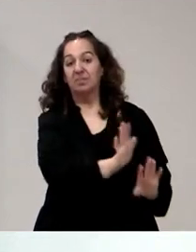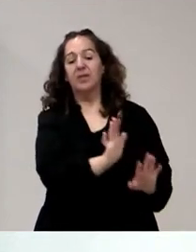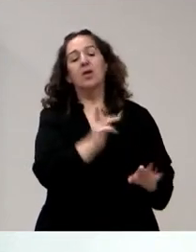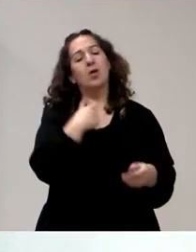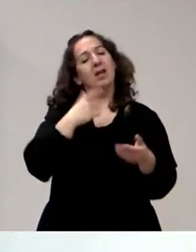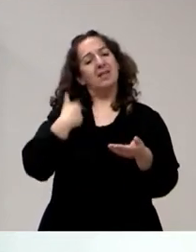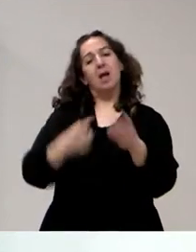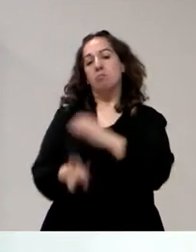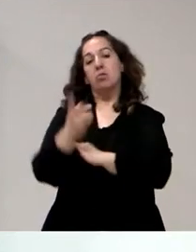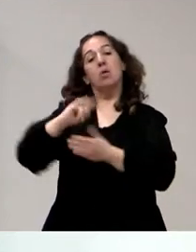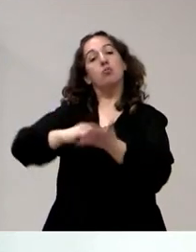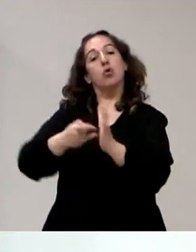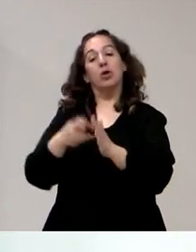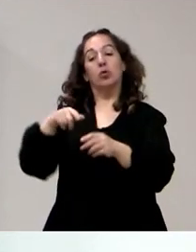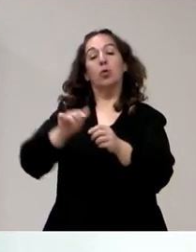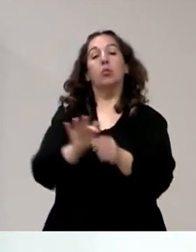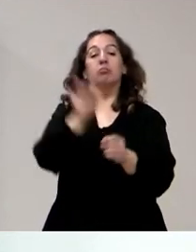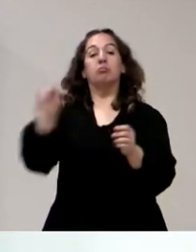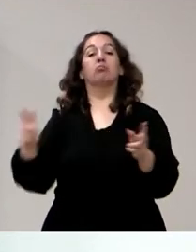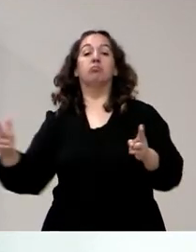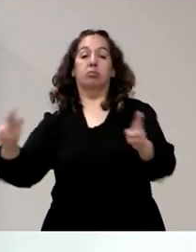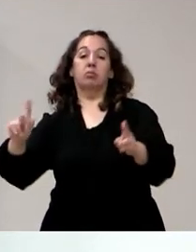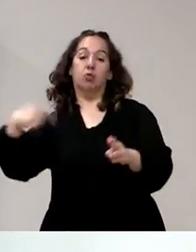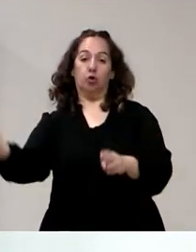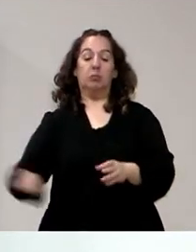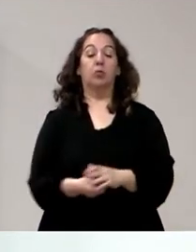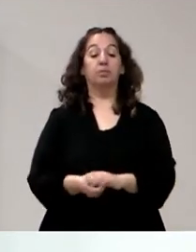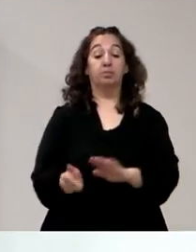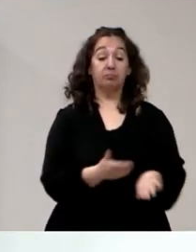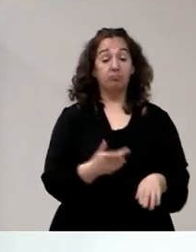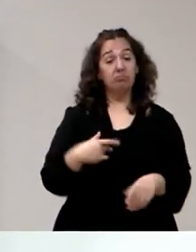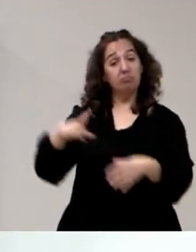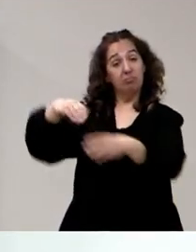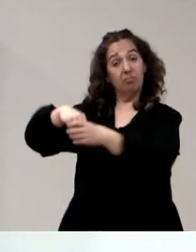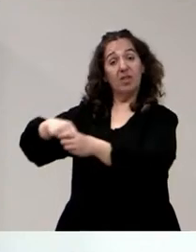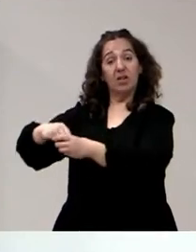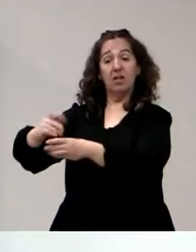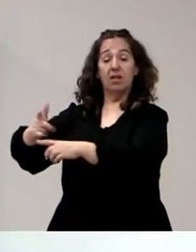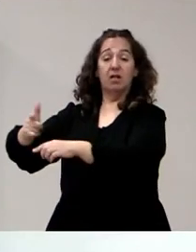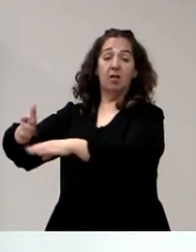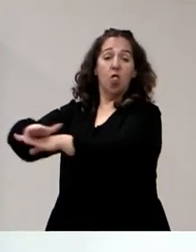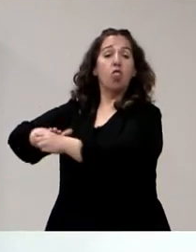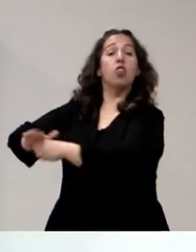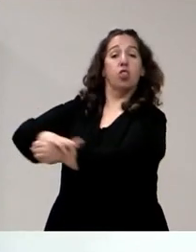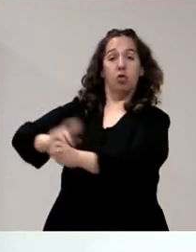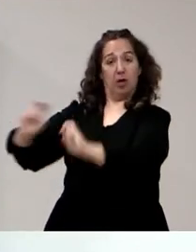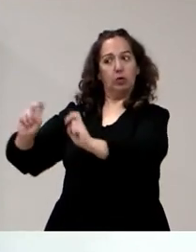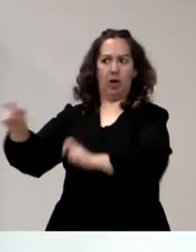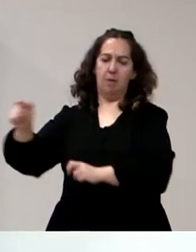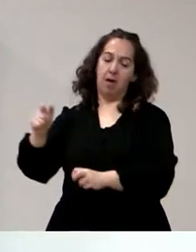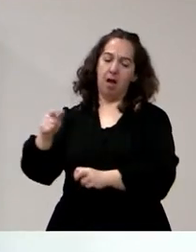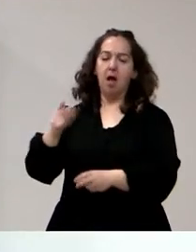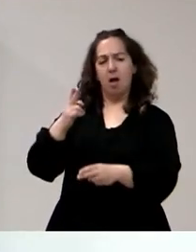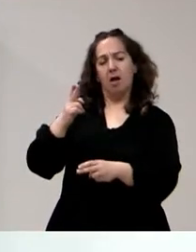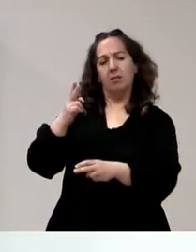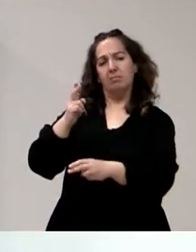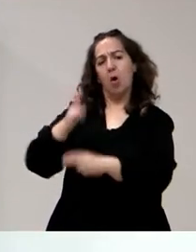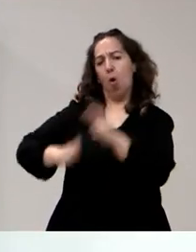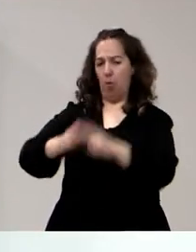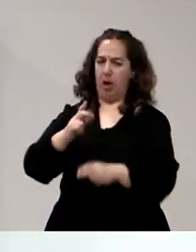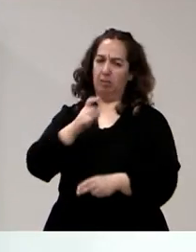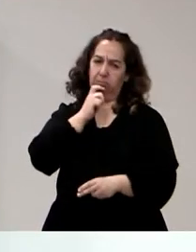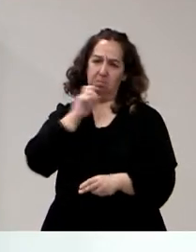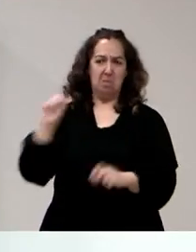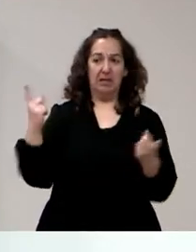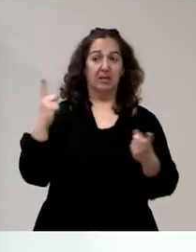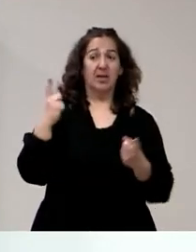proyectando el siguiente tramo en cuanto al nudo de Torre La Vega decirles que es una de las obras si no la más compleja y desde luego la